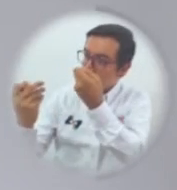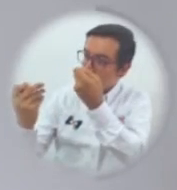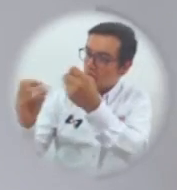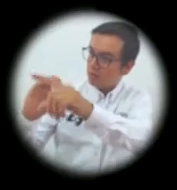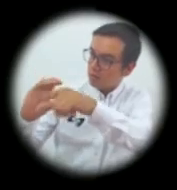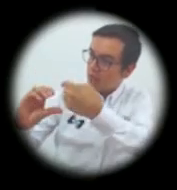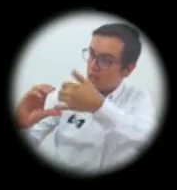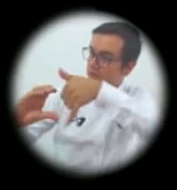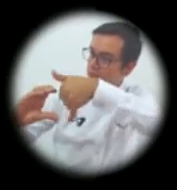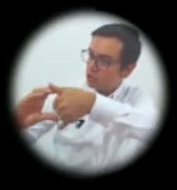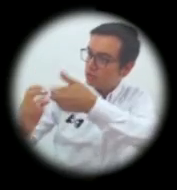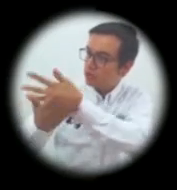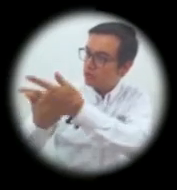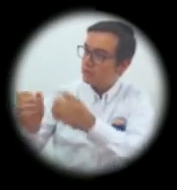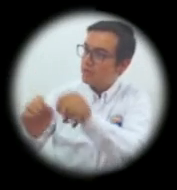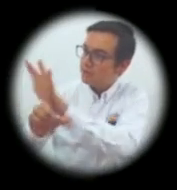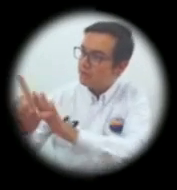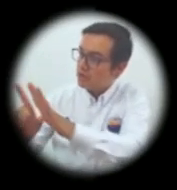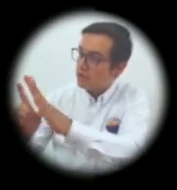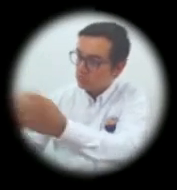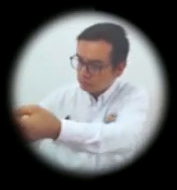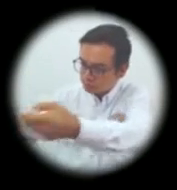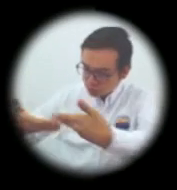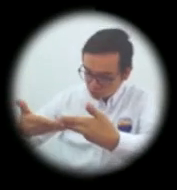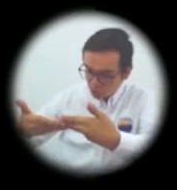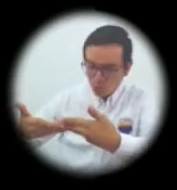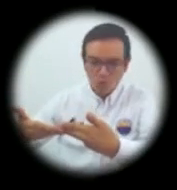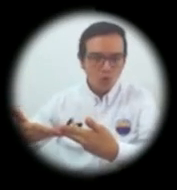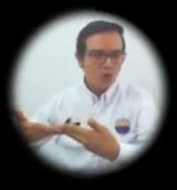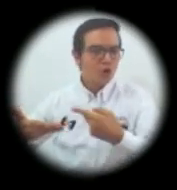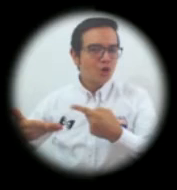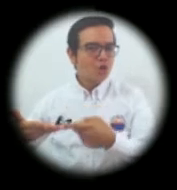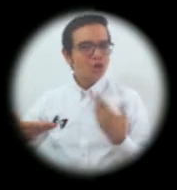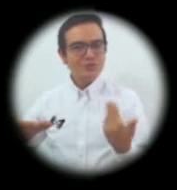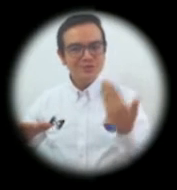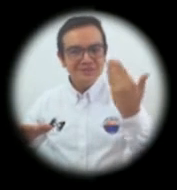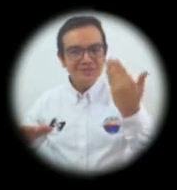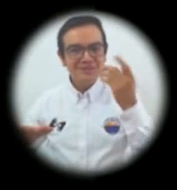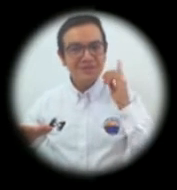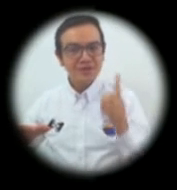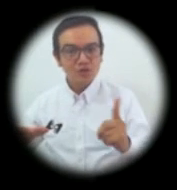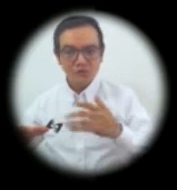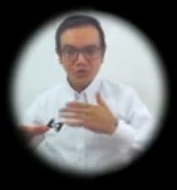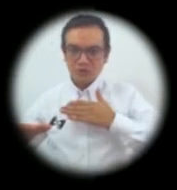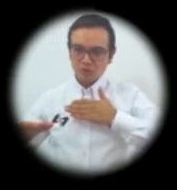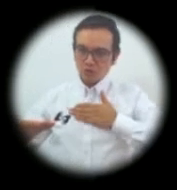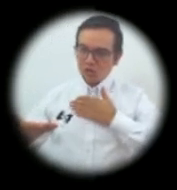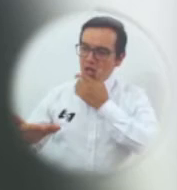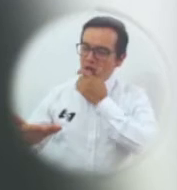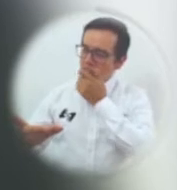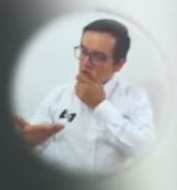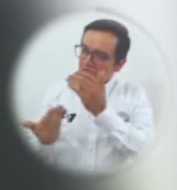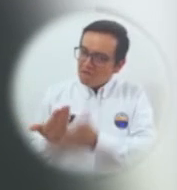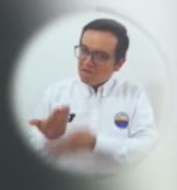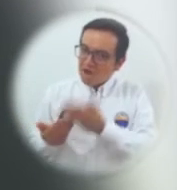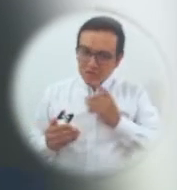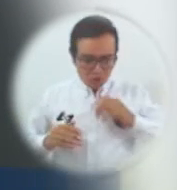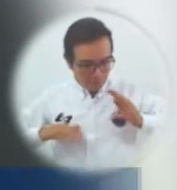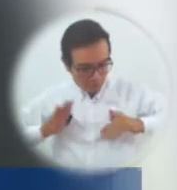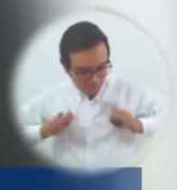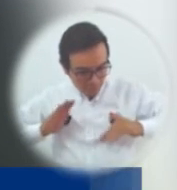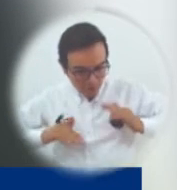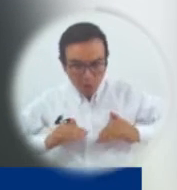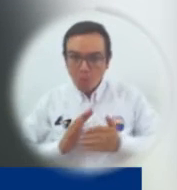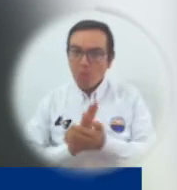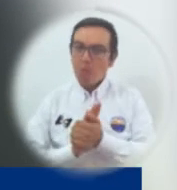casa, de estiramiento y calentamiento previo la actividad específica. Estas clases nos alejan de lo que nosotros hacíamos. Gracias a la paciencia y